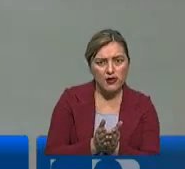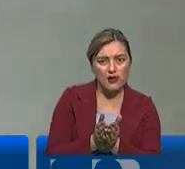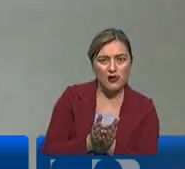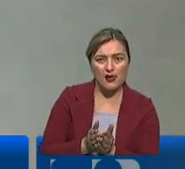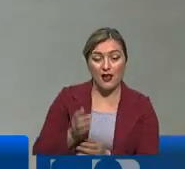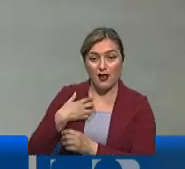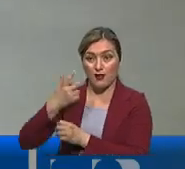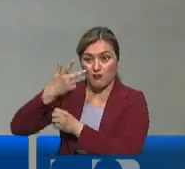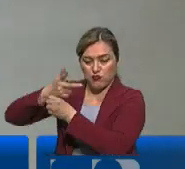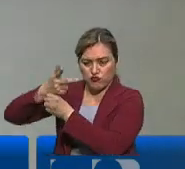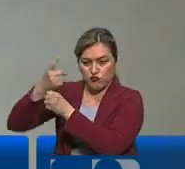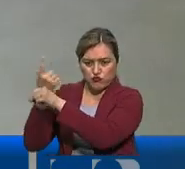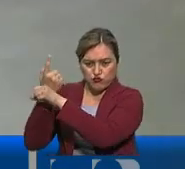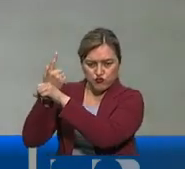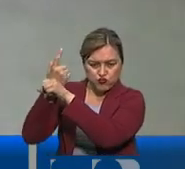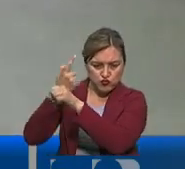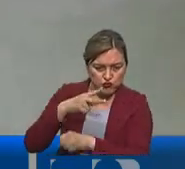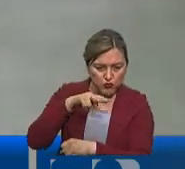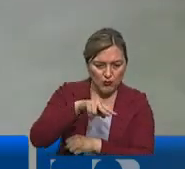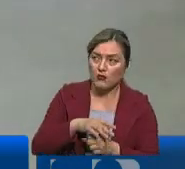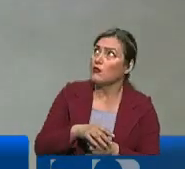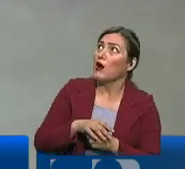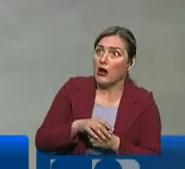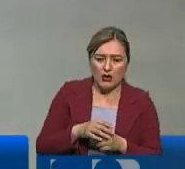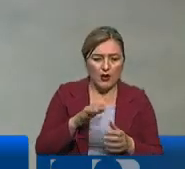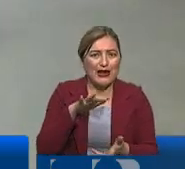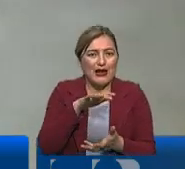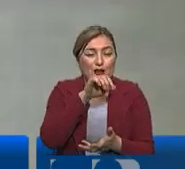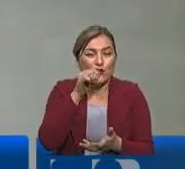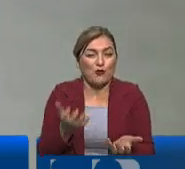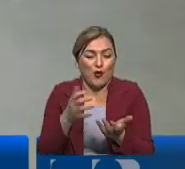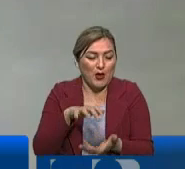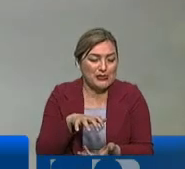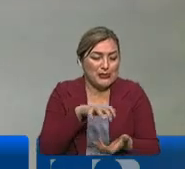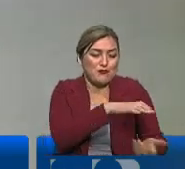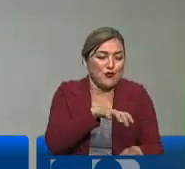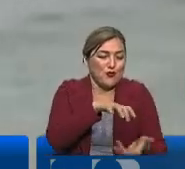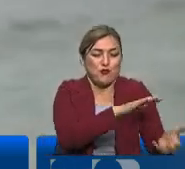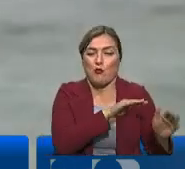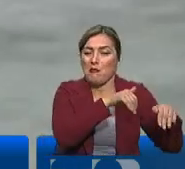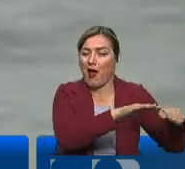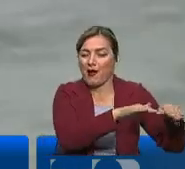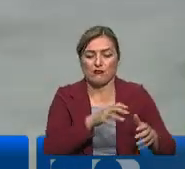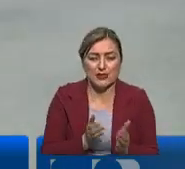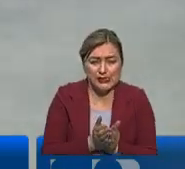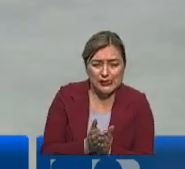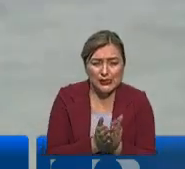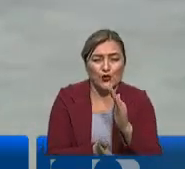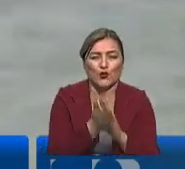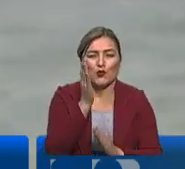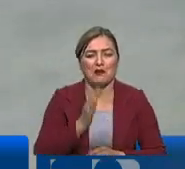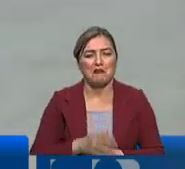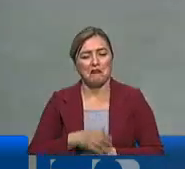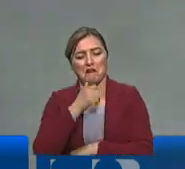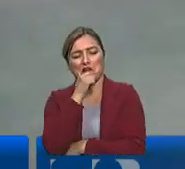detectados, abandonan su cargamento, casi una tonelada de cocaína, y también huyen. Coincidencias, en ninguno de estos casos